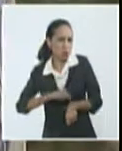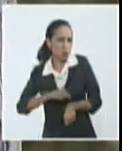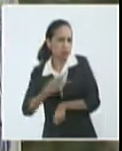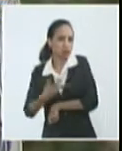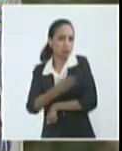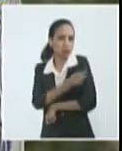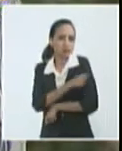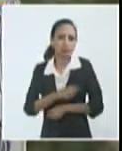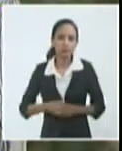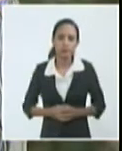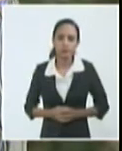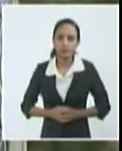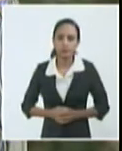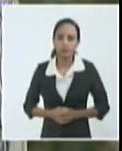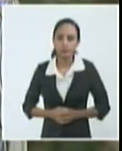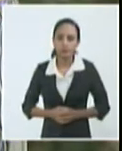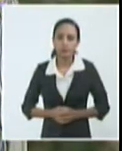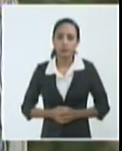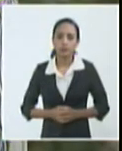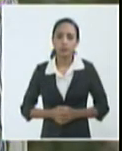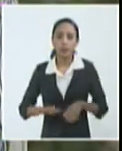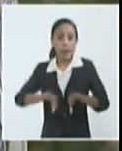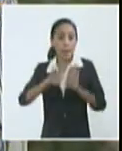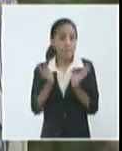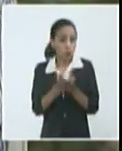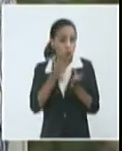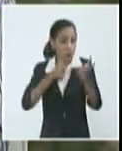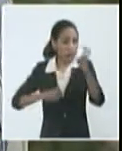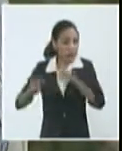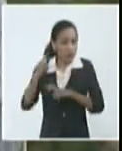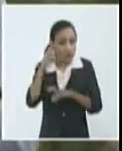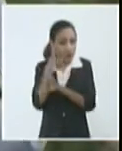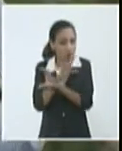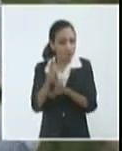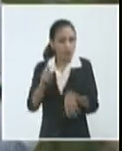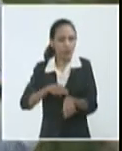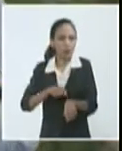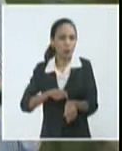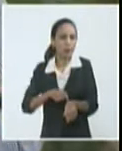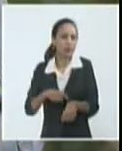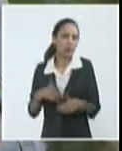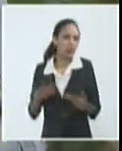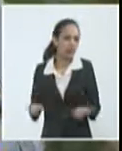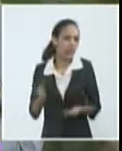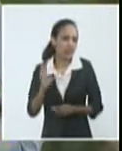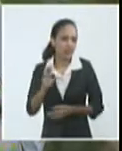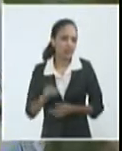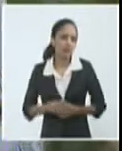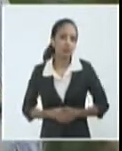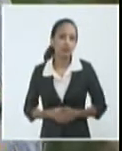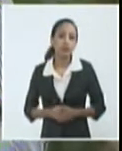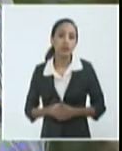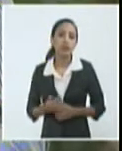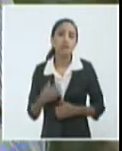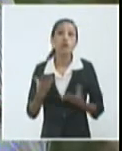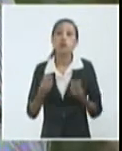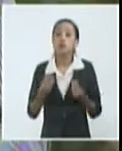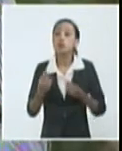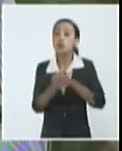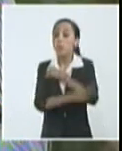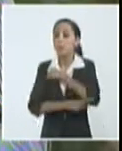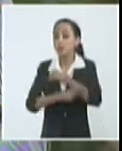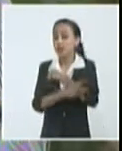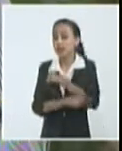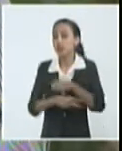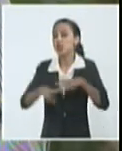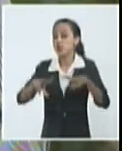en el mundo de la investigación científica en estos momentos? Bueno, varios países con la aparición de